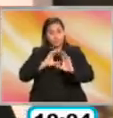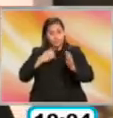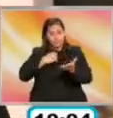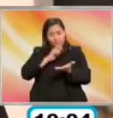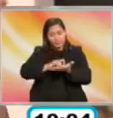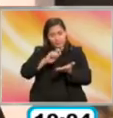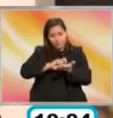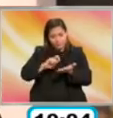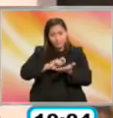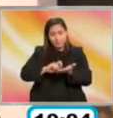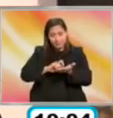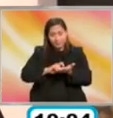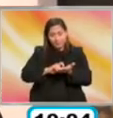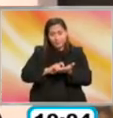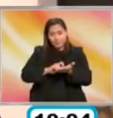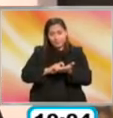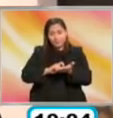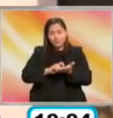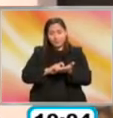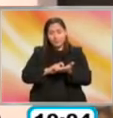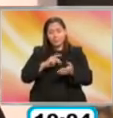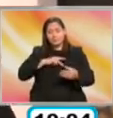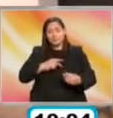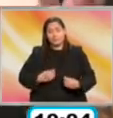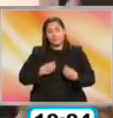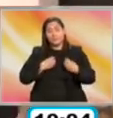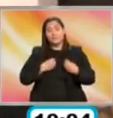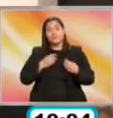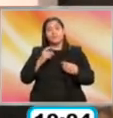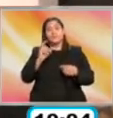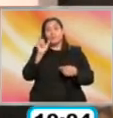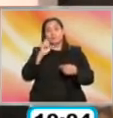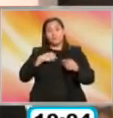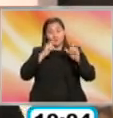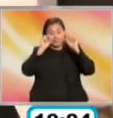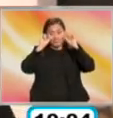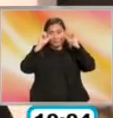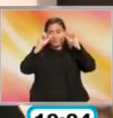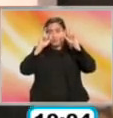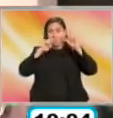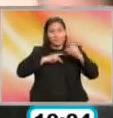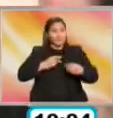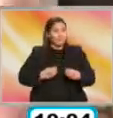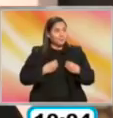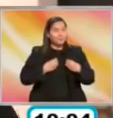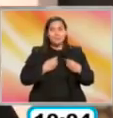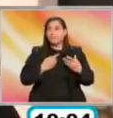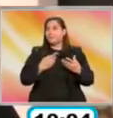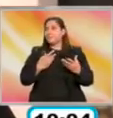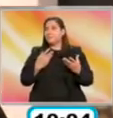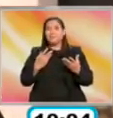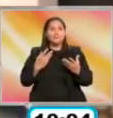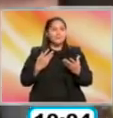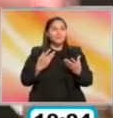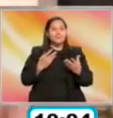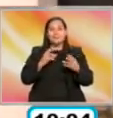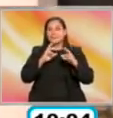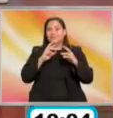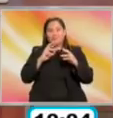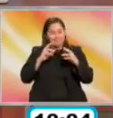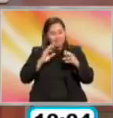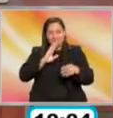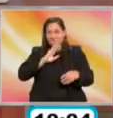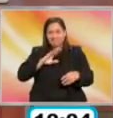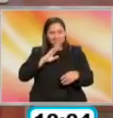escribí basada también en momentos de nuestra vida cuando despertamos y de repente tu vida está por todos lados, hecho pedazos por